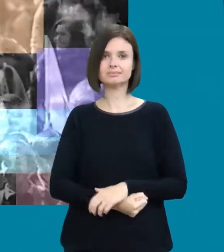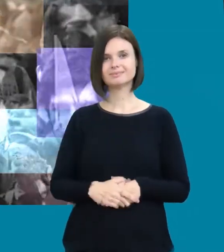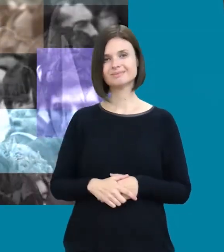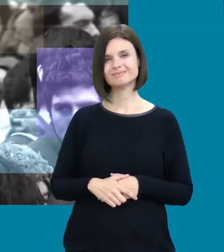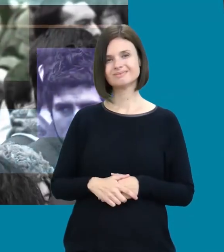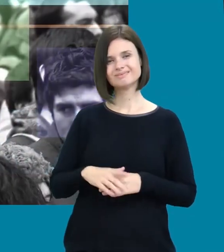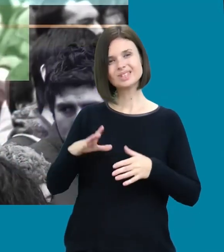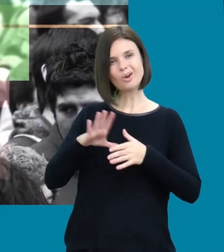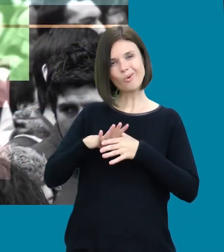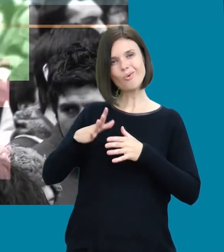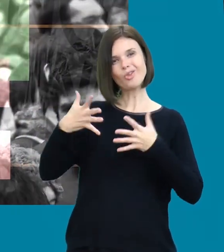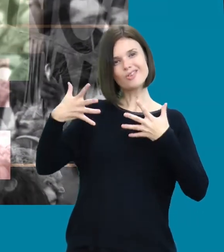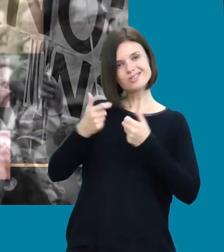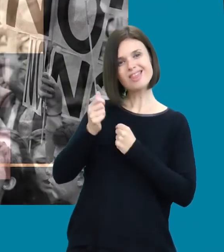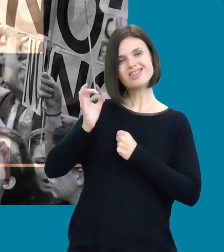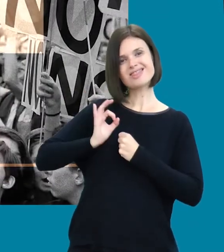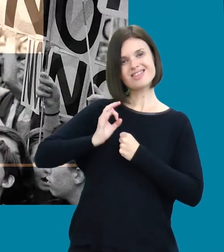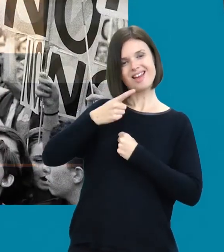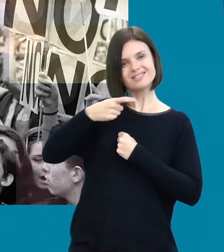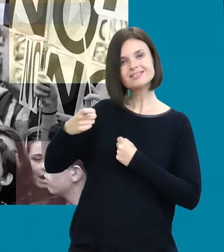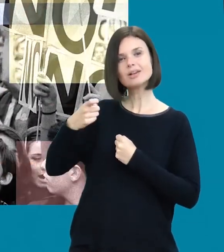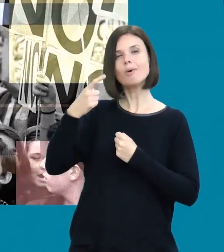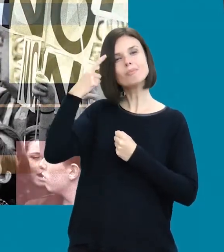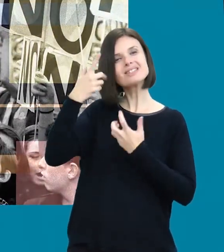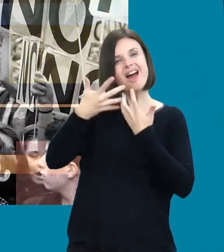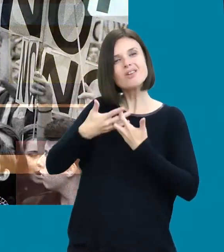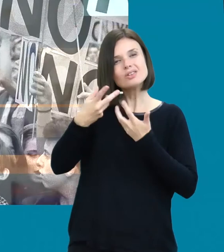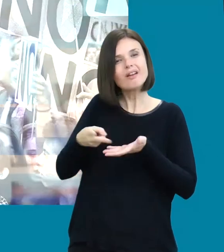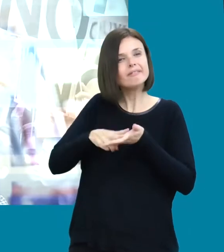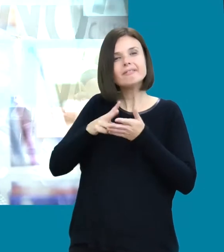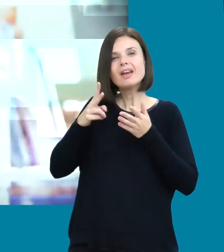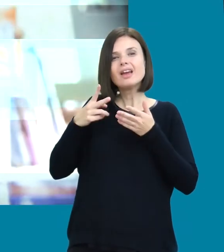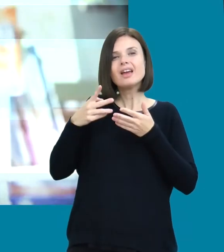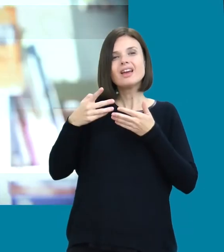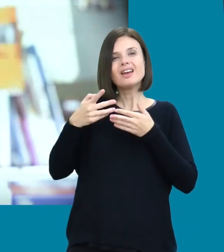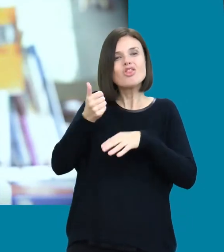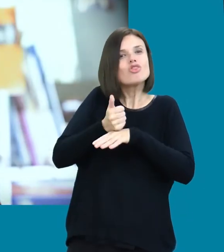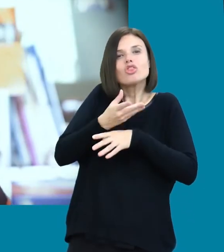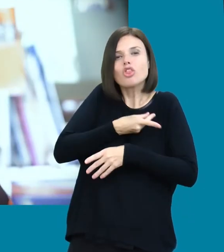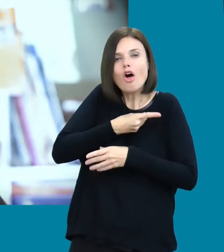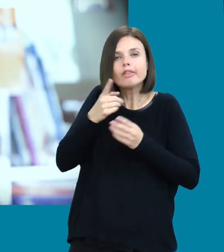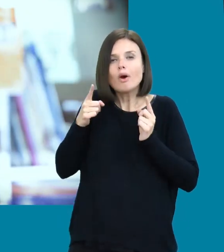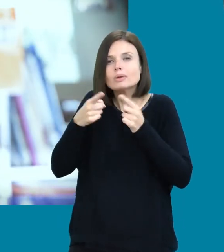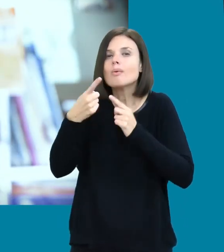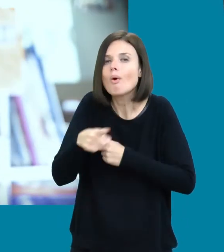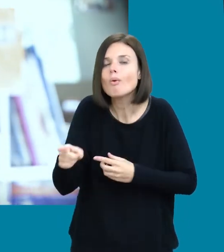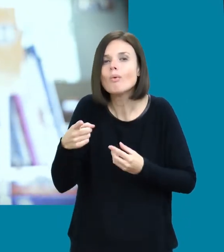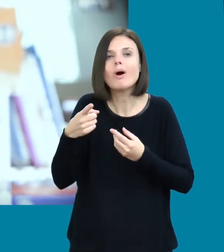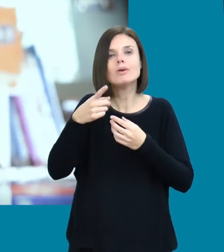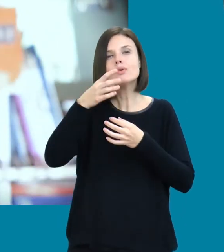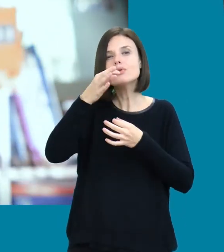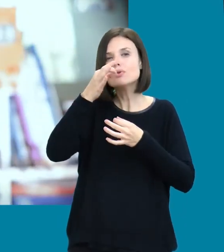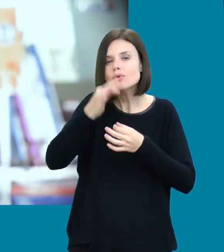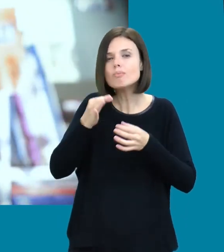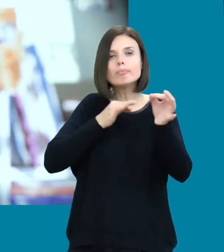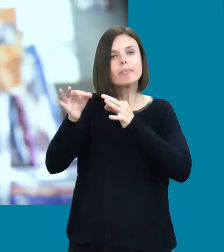De cara al centenario de la reforma, en revisar dónde estamos, a dónde queremos ir, diciendo con, creo yo que diciendo con claridad,